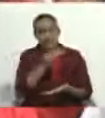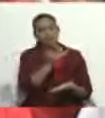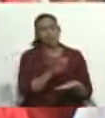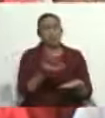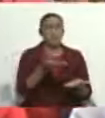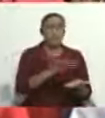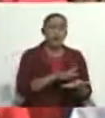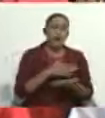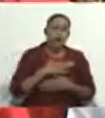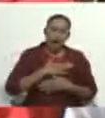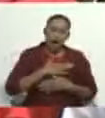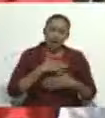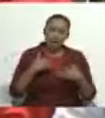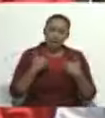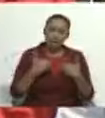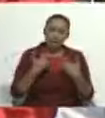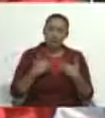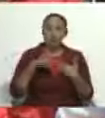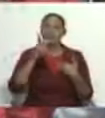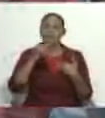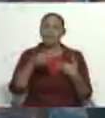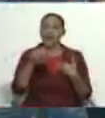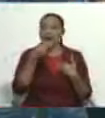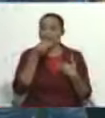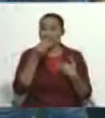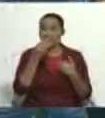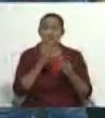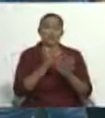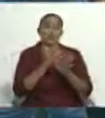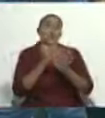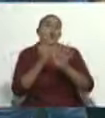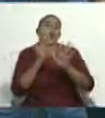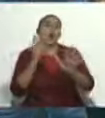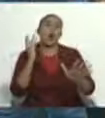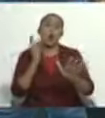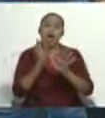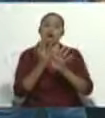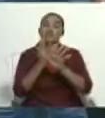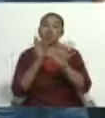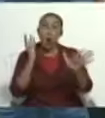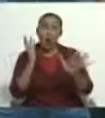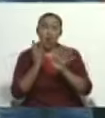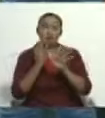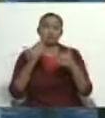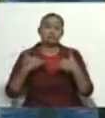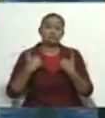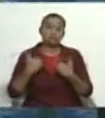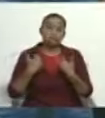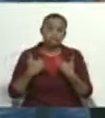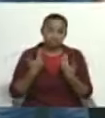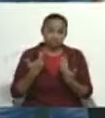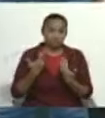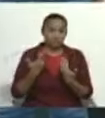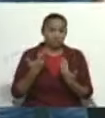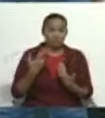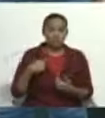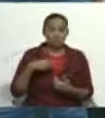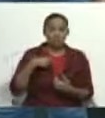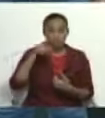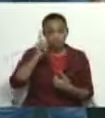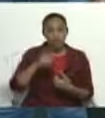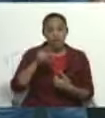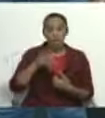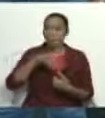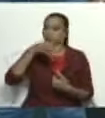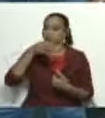que hicieron con los alimentos. Recordárselo. Nosotros tenemos moral para eso. Los inmorales son ellos. Los inmorales son